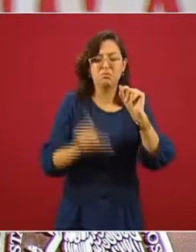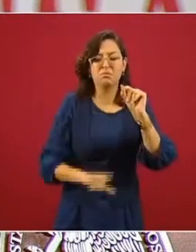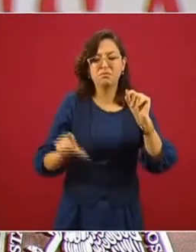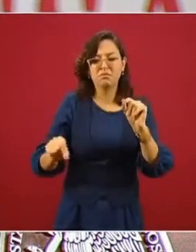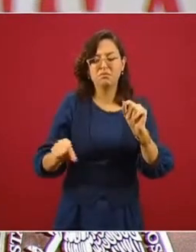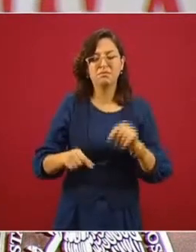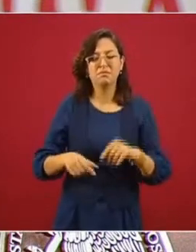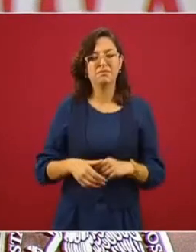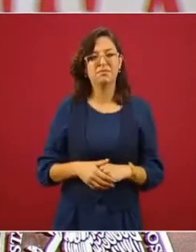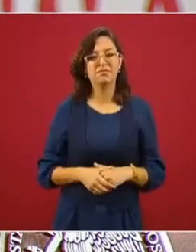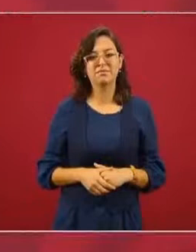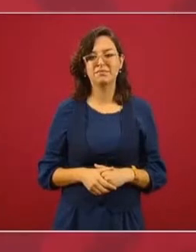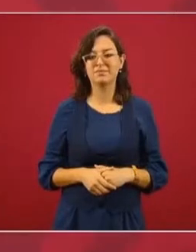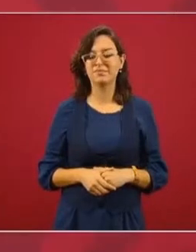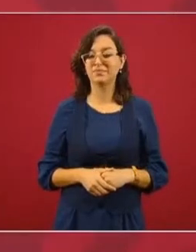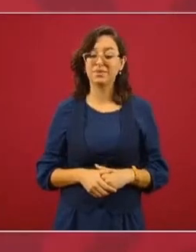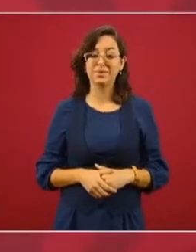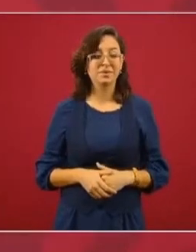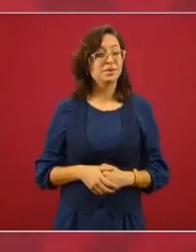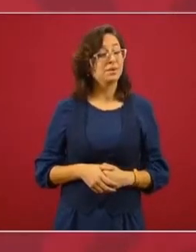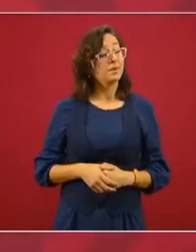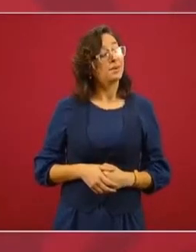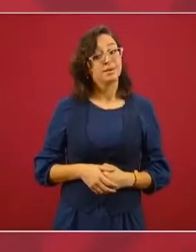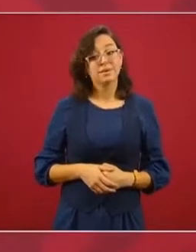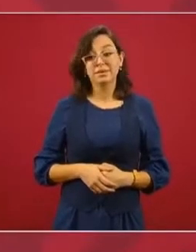Era, bueno,